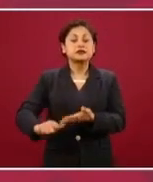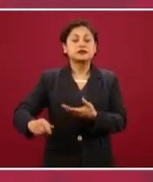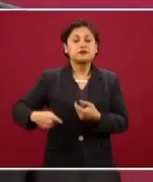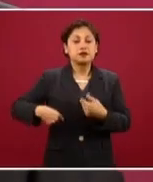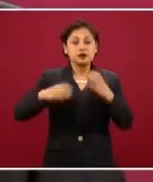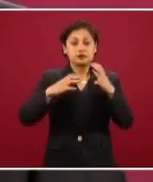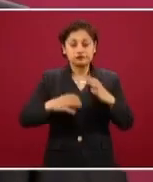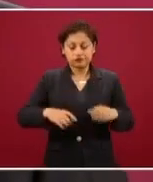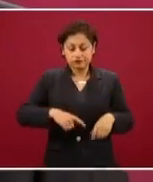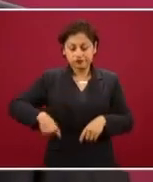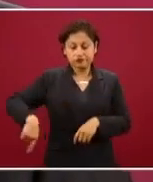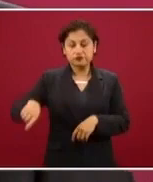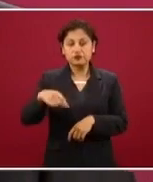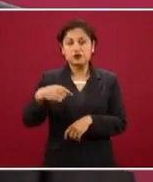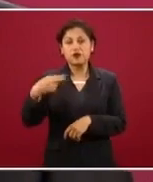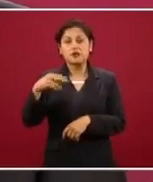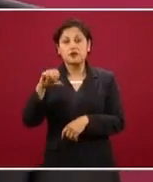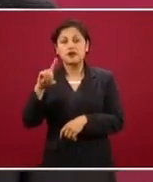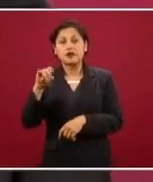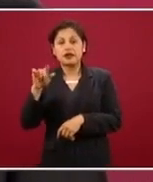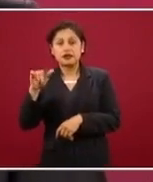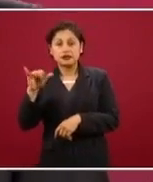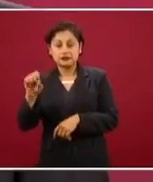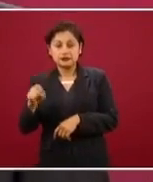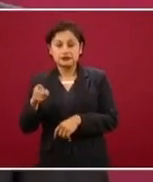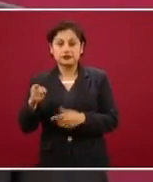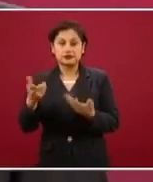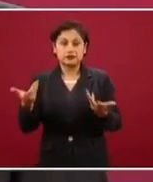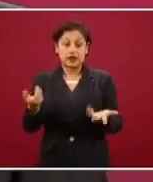y resulta que este servicio está subrogado,